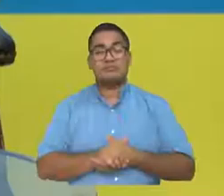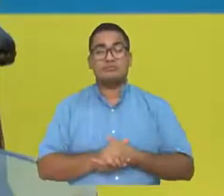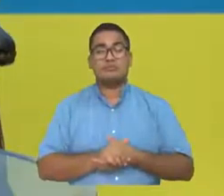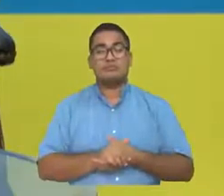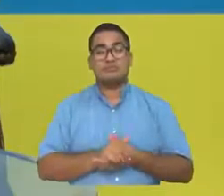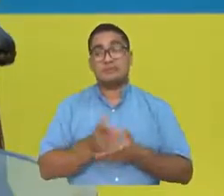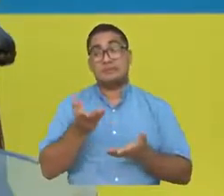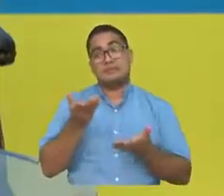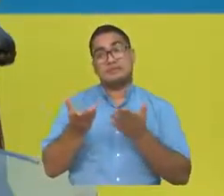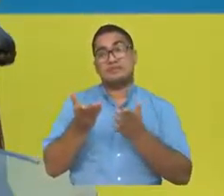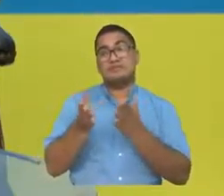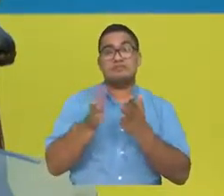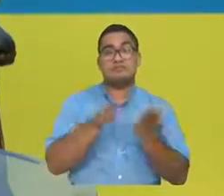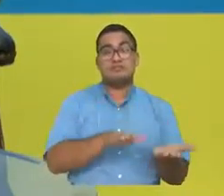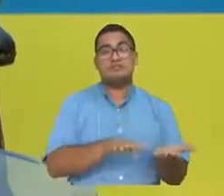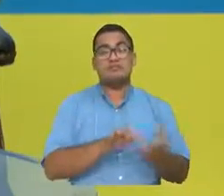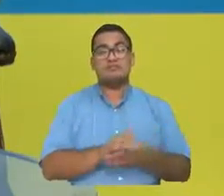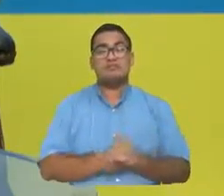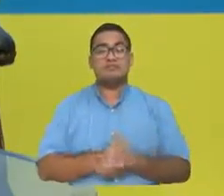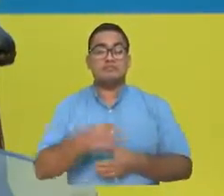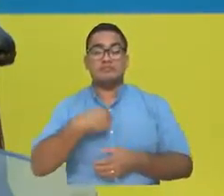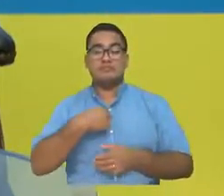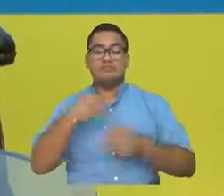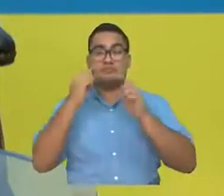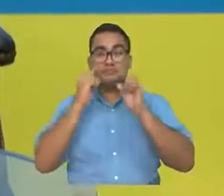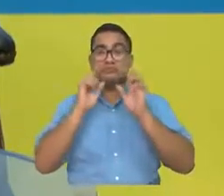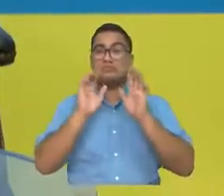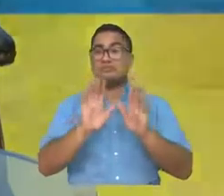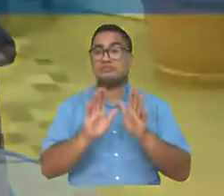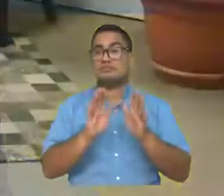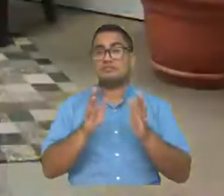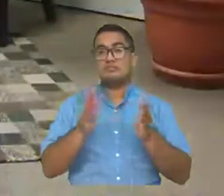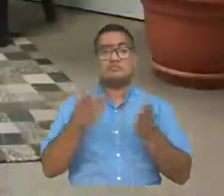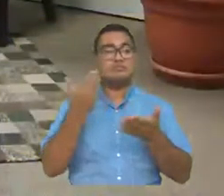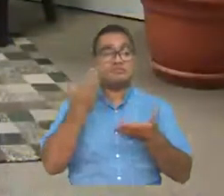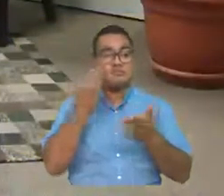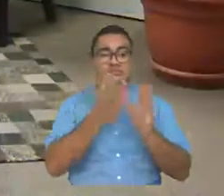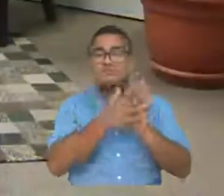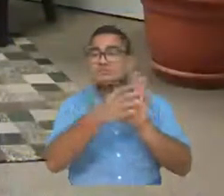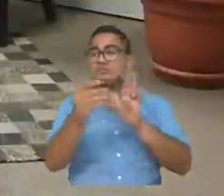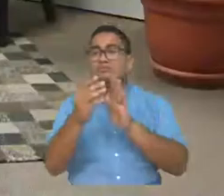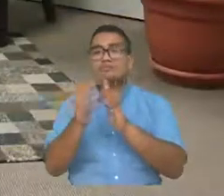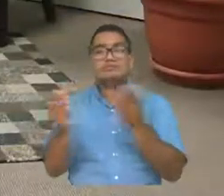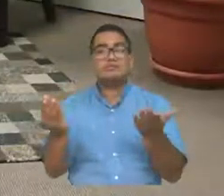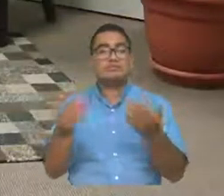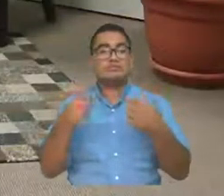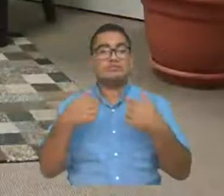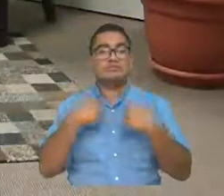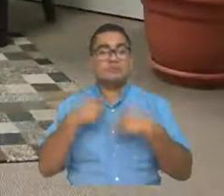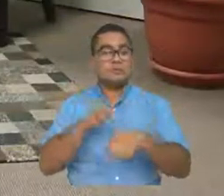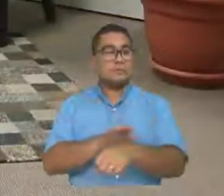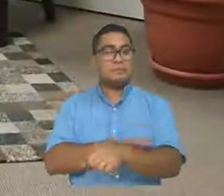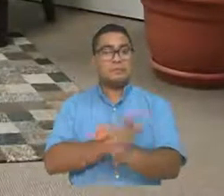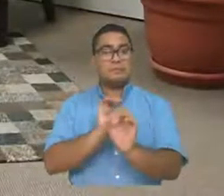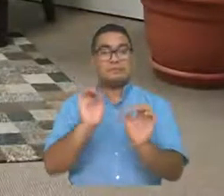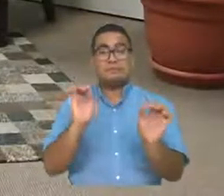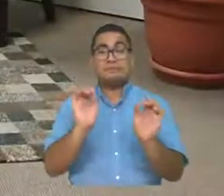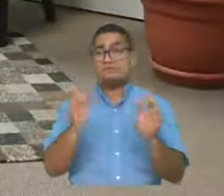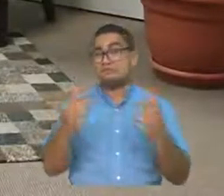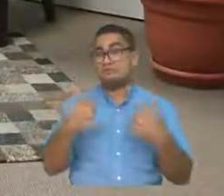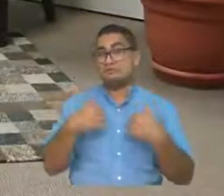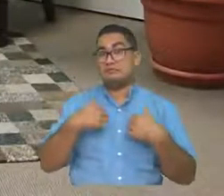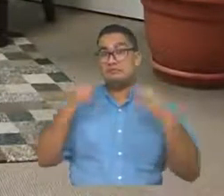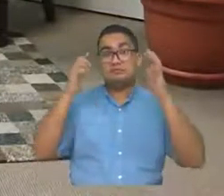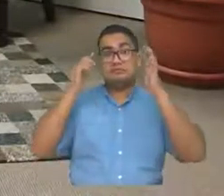prevenir a mi familia, proteger a mi familia. Que muchas veces a mi familia sí puede darle los síntomas, inclusive los síntomas más graves,